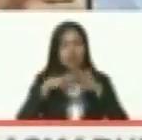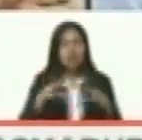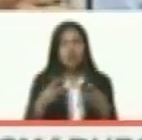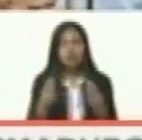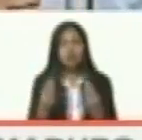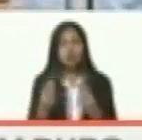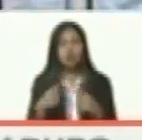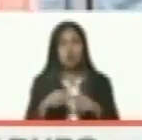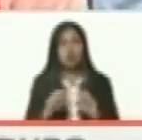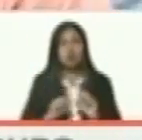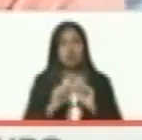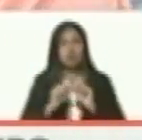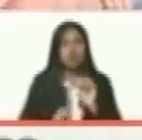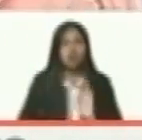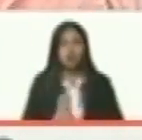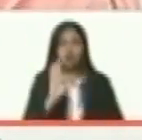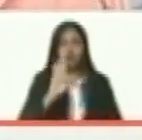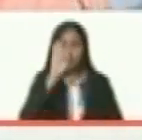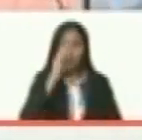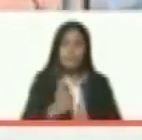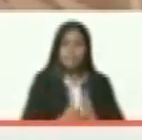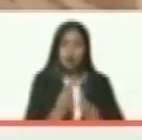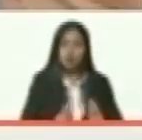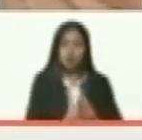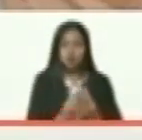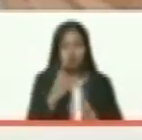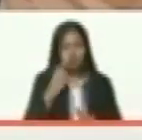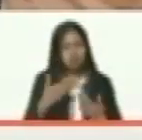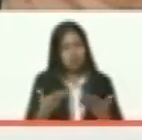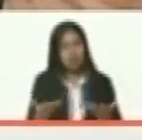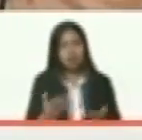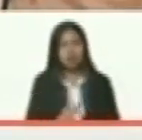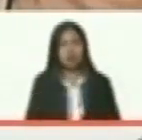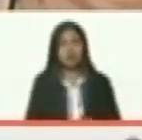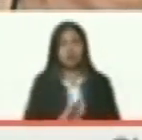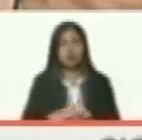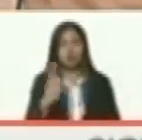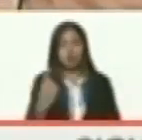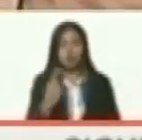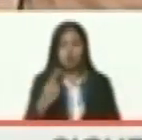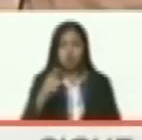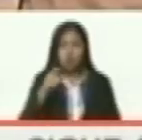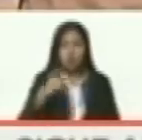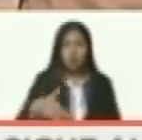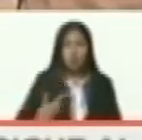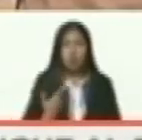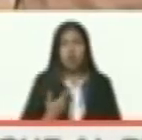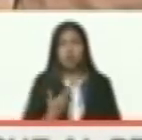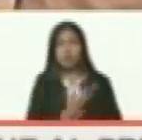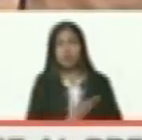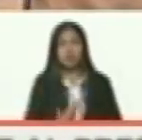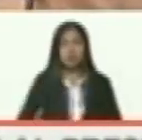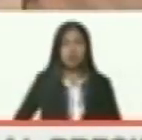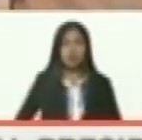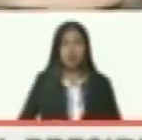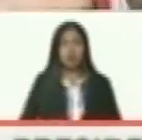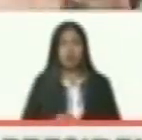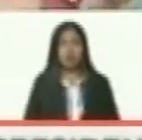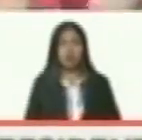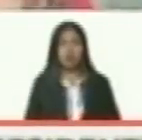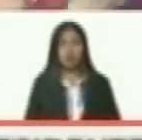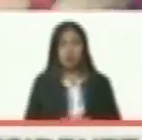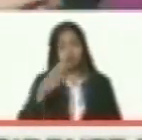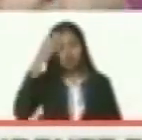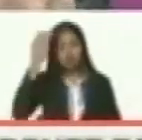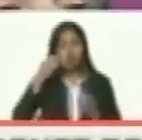que sigan progresando como usted se lo merece. Gracias. Porque solo usted puede, señor presidente. Que Dios te bendiga. Un millón, Dios lo